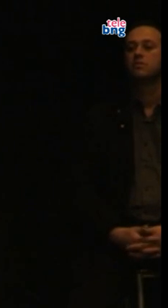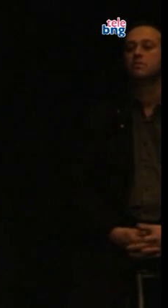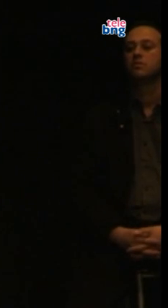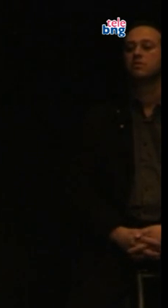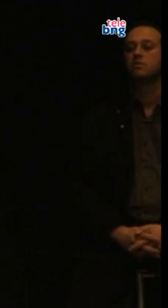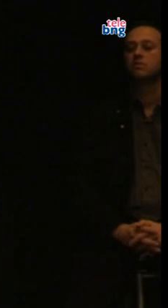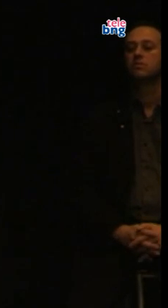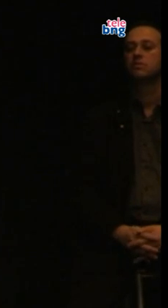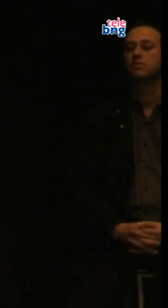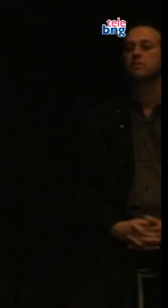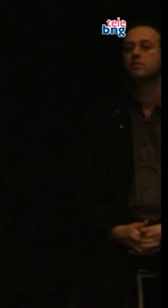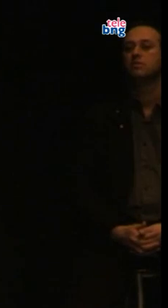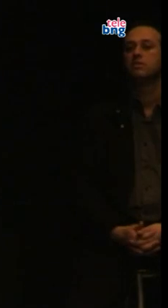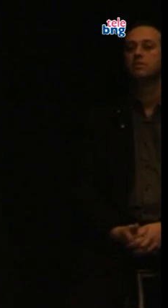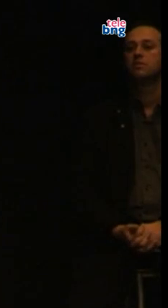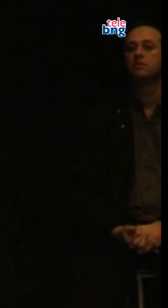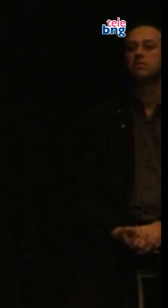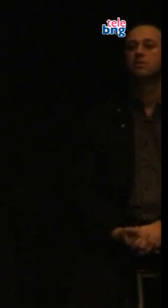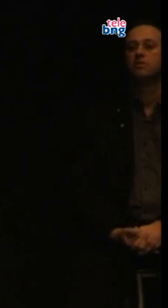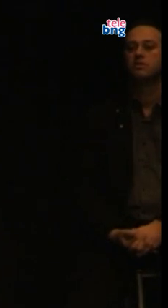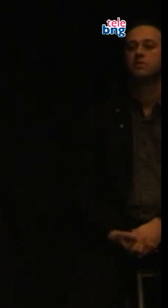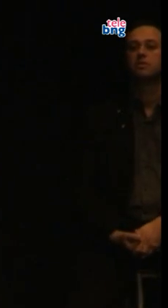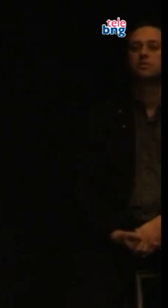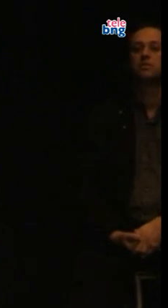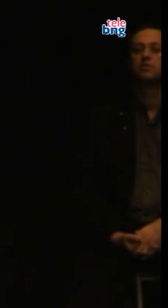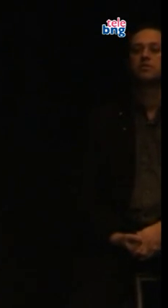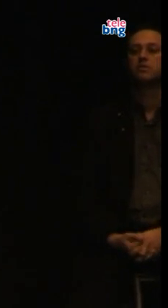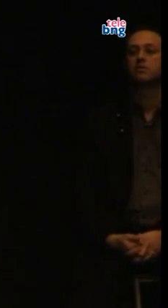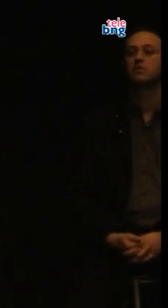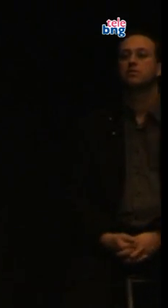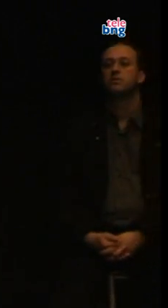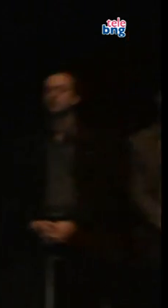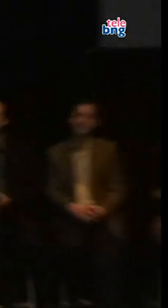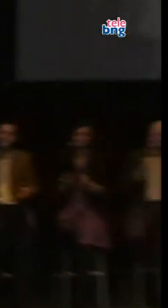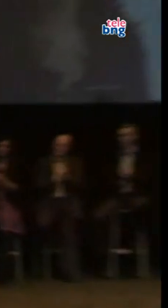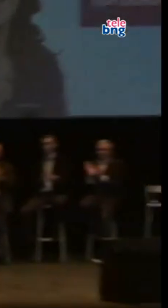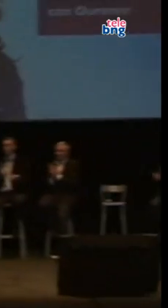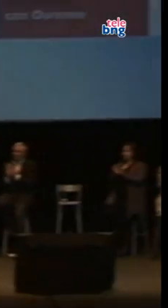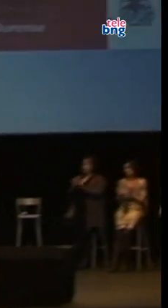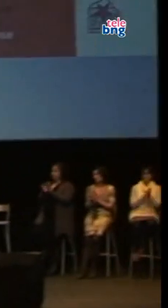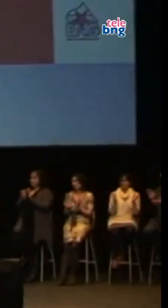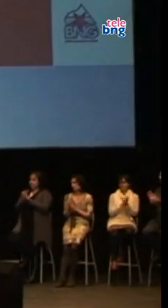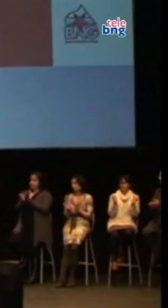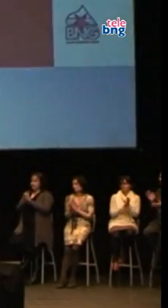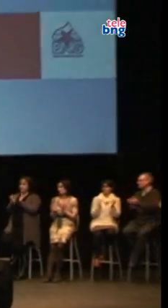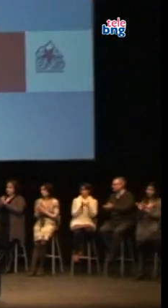do voso compromiso, moitas grazas por estardes aí. Grazas. Moi boa noite.